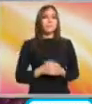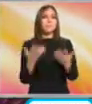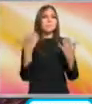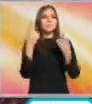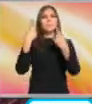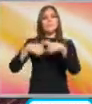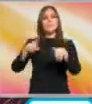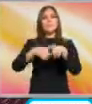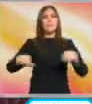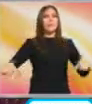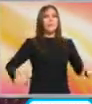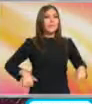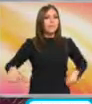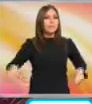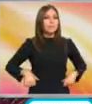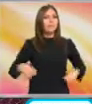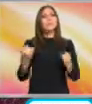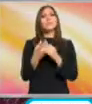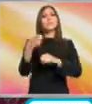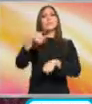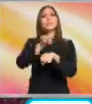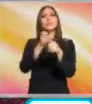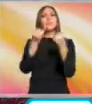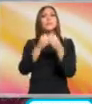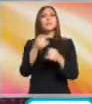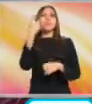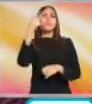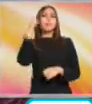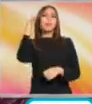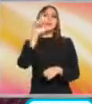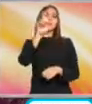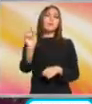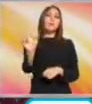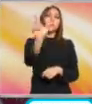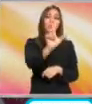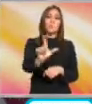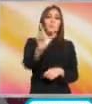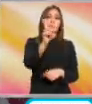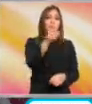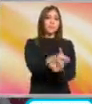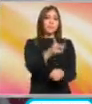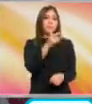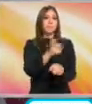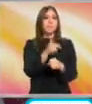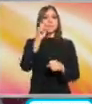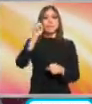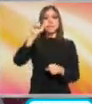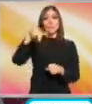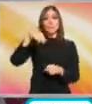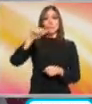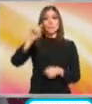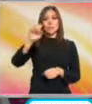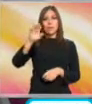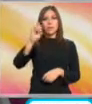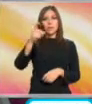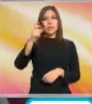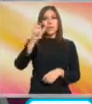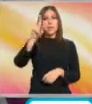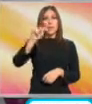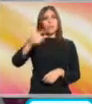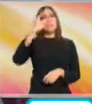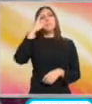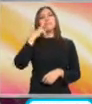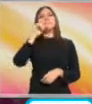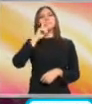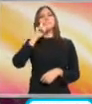varias actividades, como el día de la inauguración, que es el 2 de abril. El lunes se nos invita a San Mateo Jalpa para cargar a la Virgen de los Dolores.